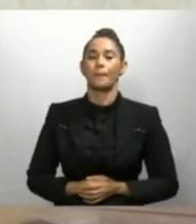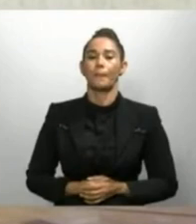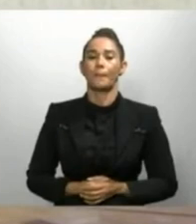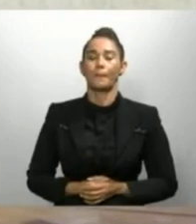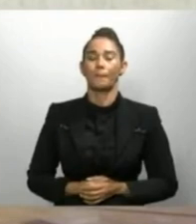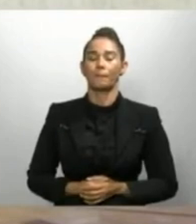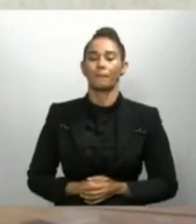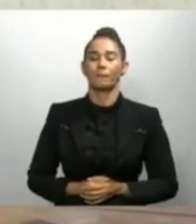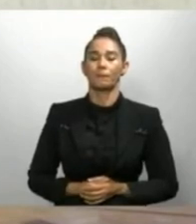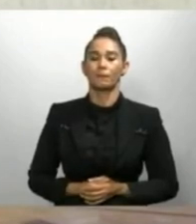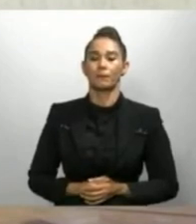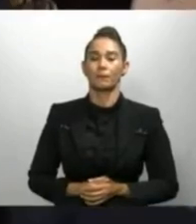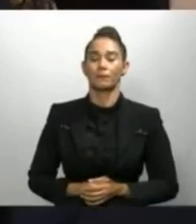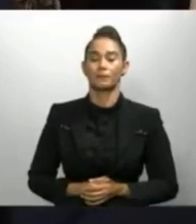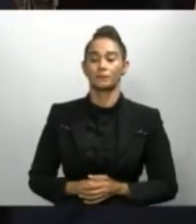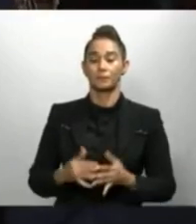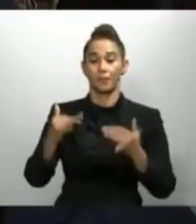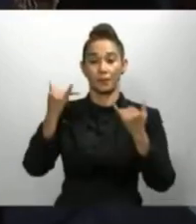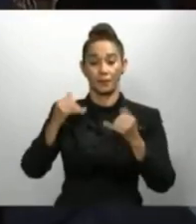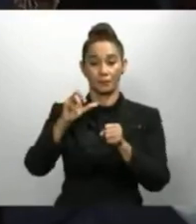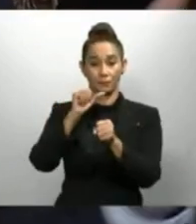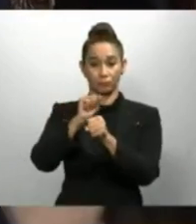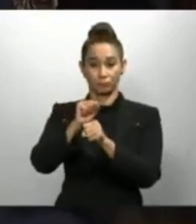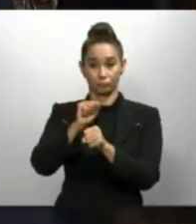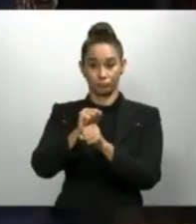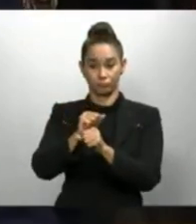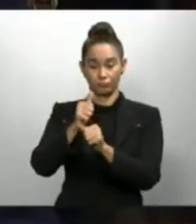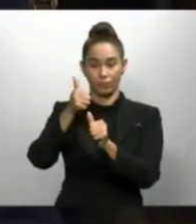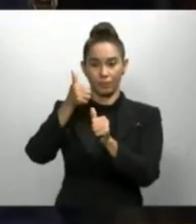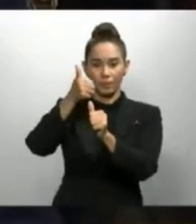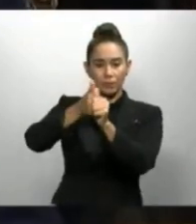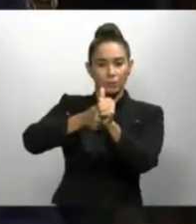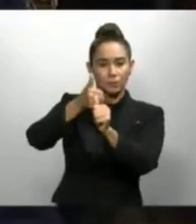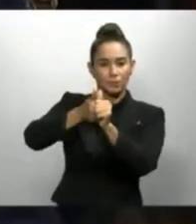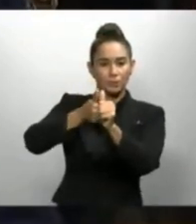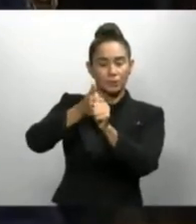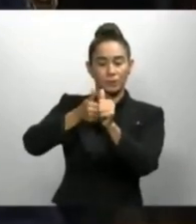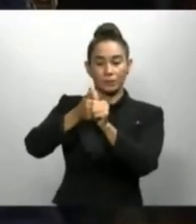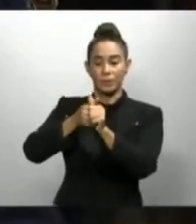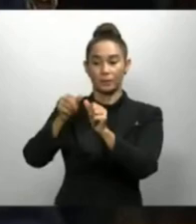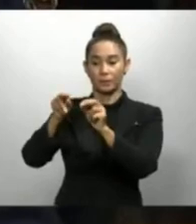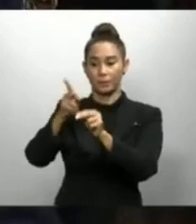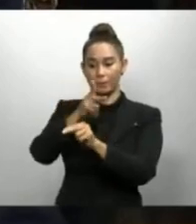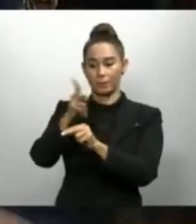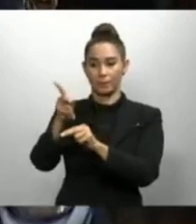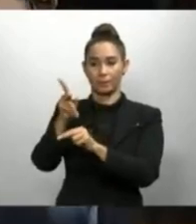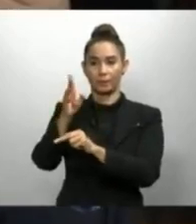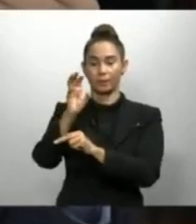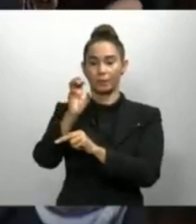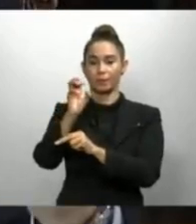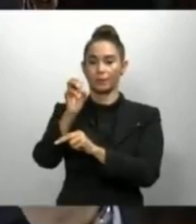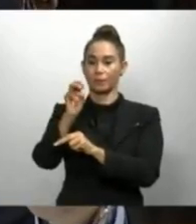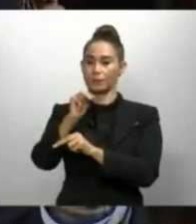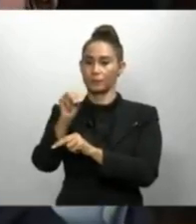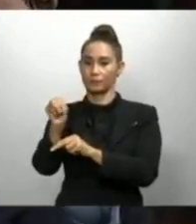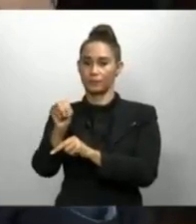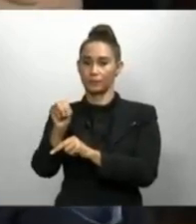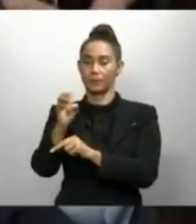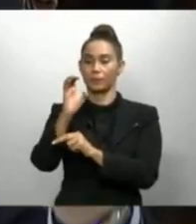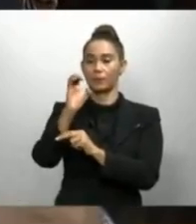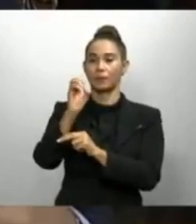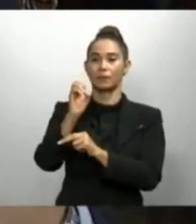Este es un seguimiento en general que le va a dar ProConsumidor con el SECON, porque en ello está el registro